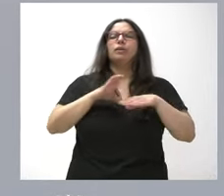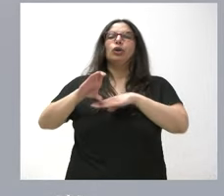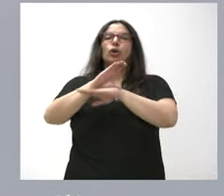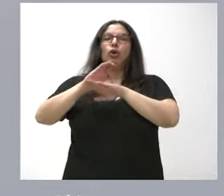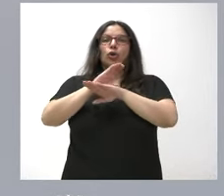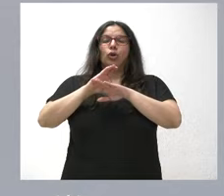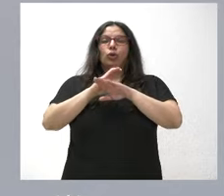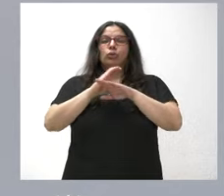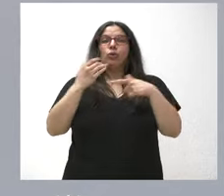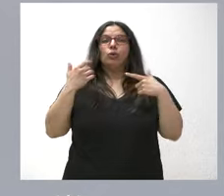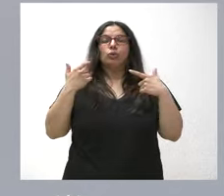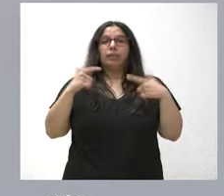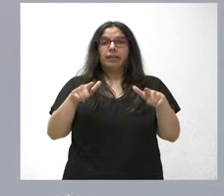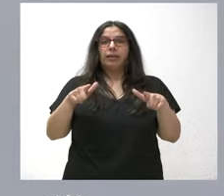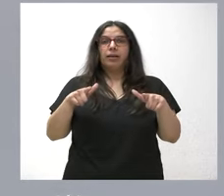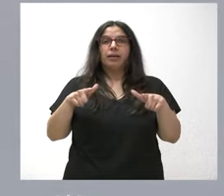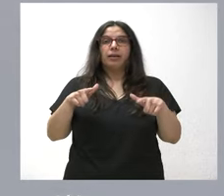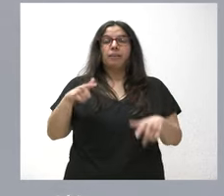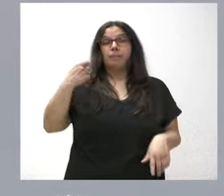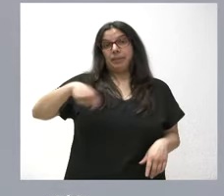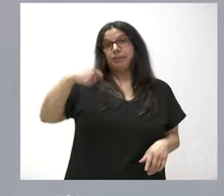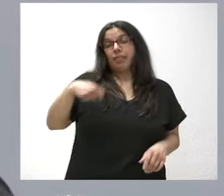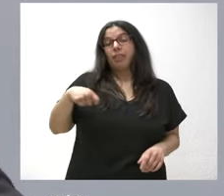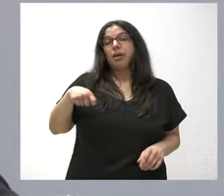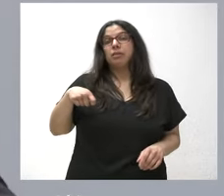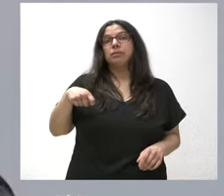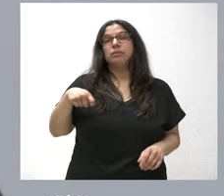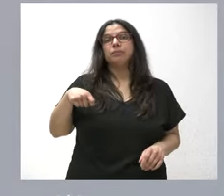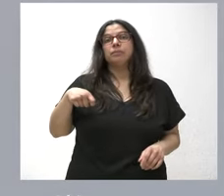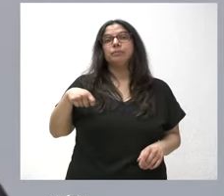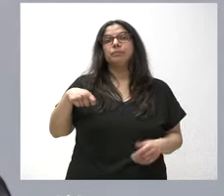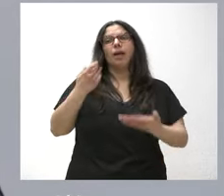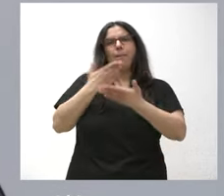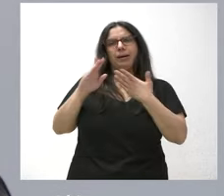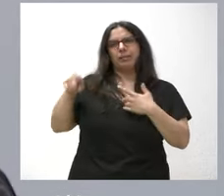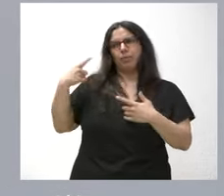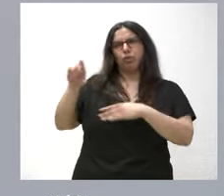Consejería de la Presidencia y al margen de la intervención del